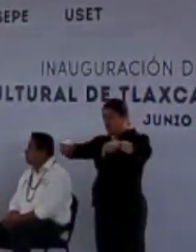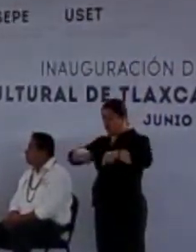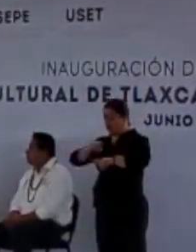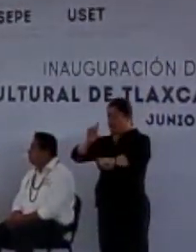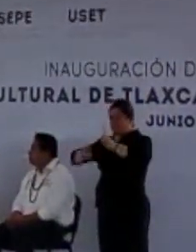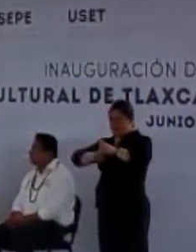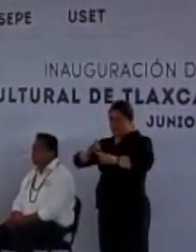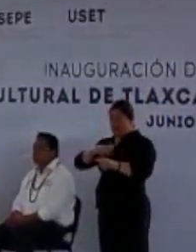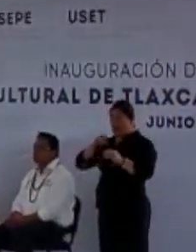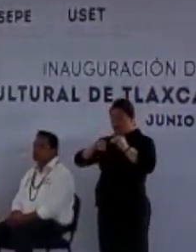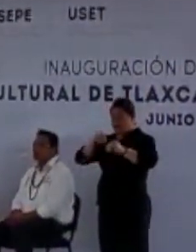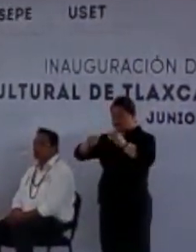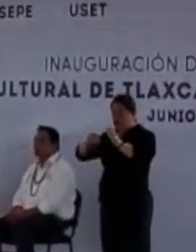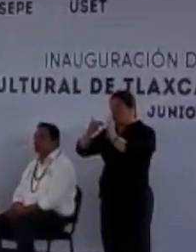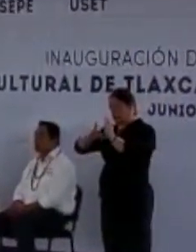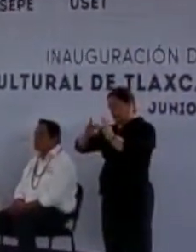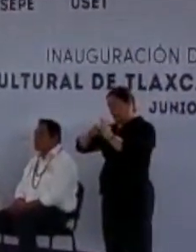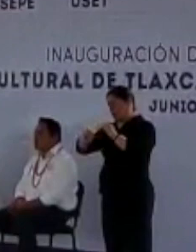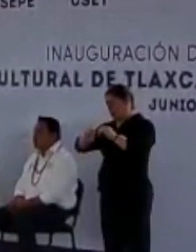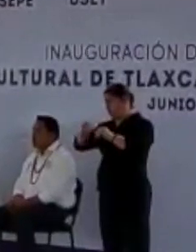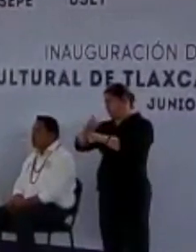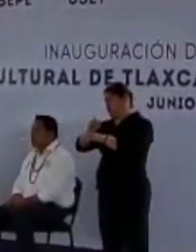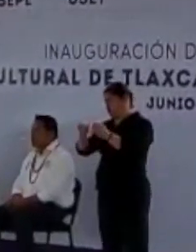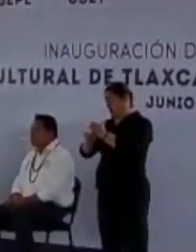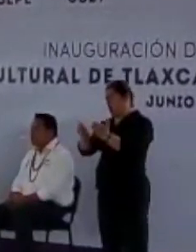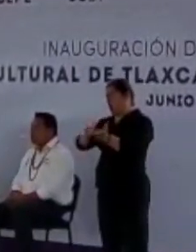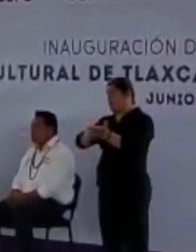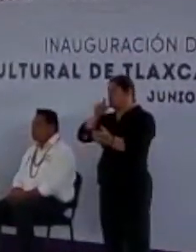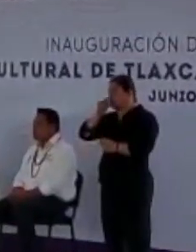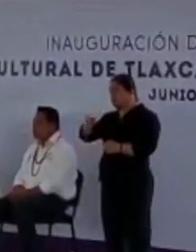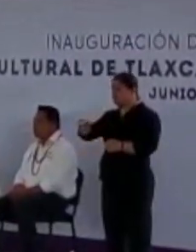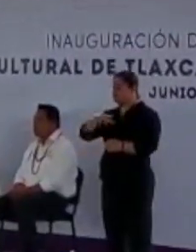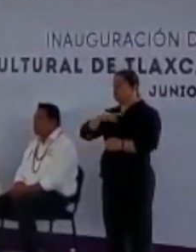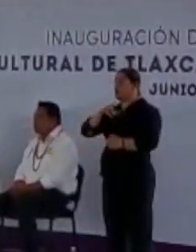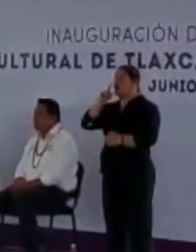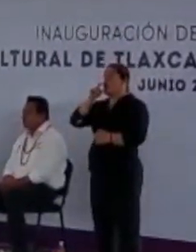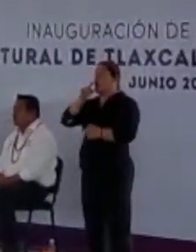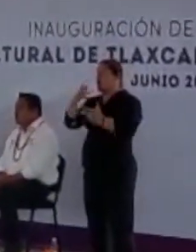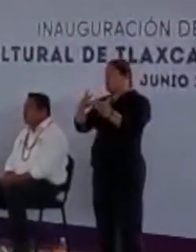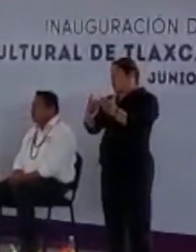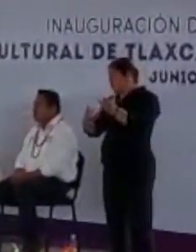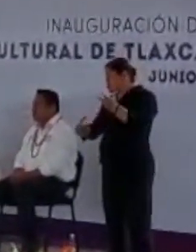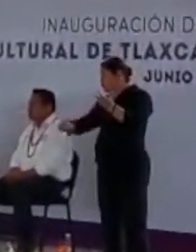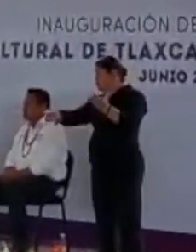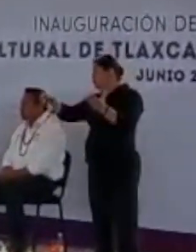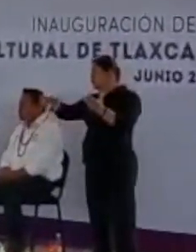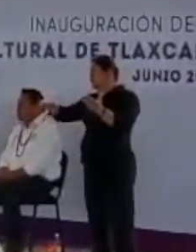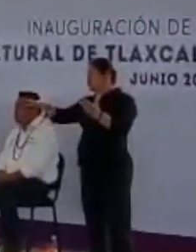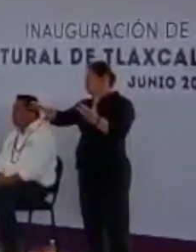y mobiliario y el sistema de captación de aguas pluviales. Viene